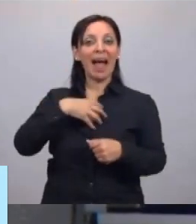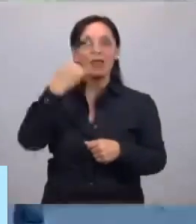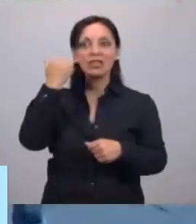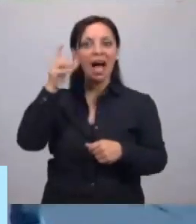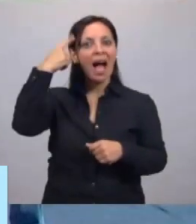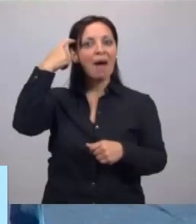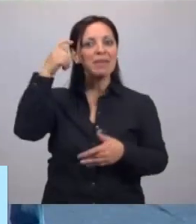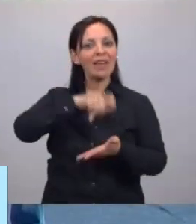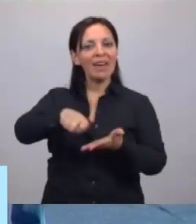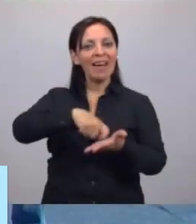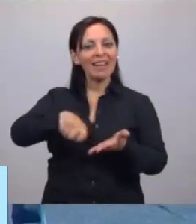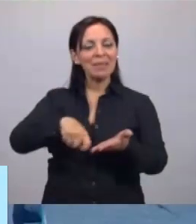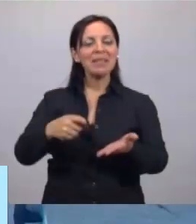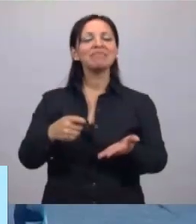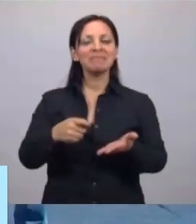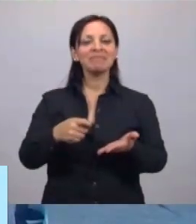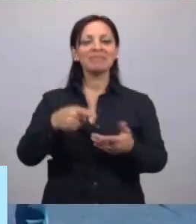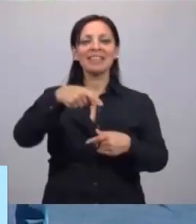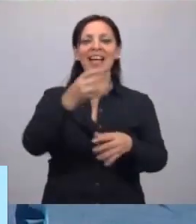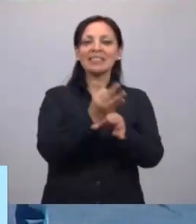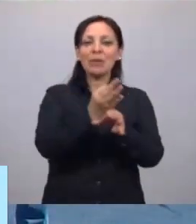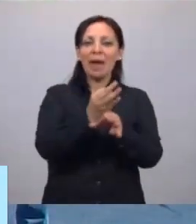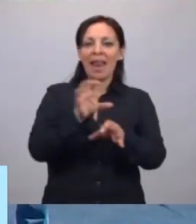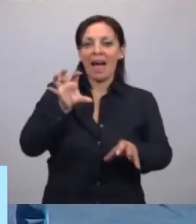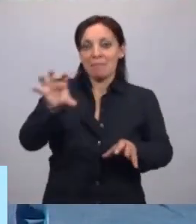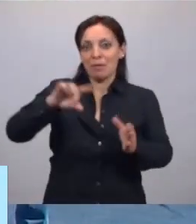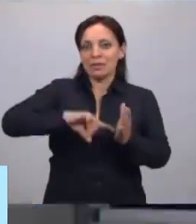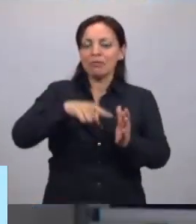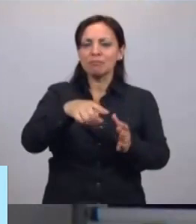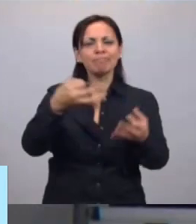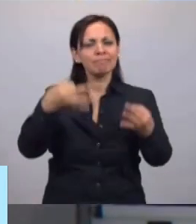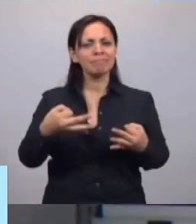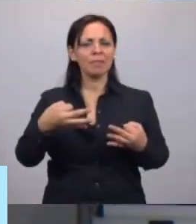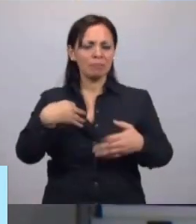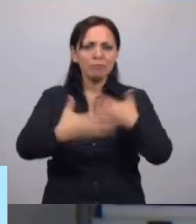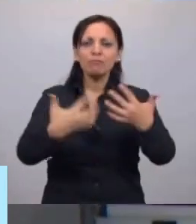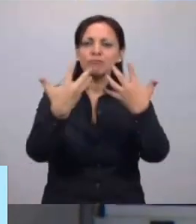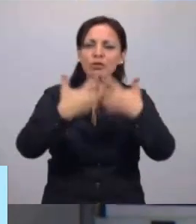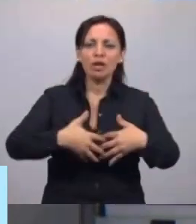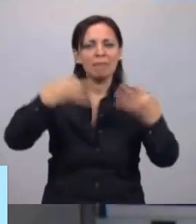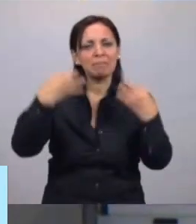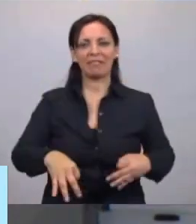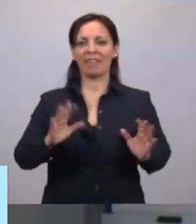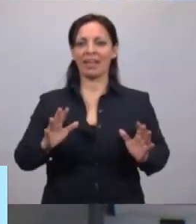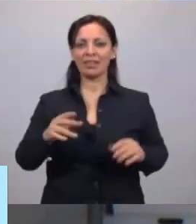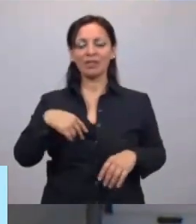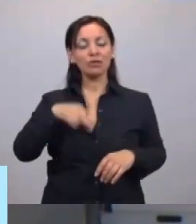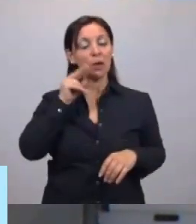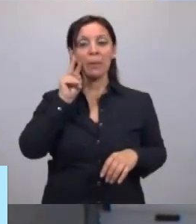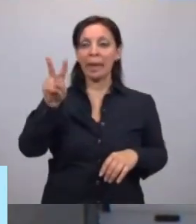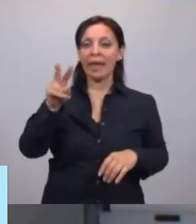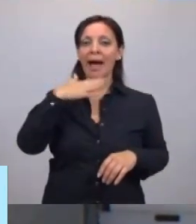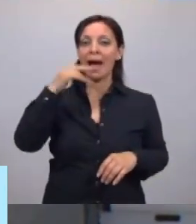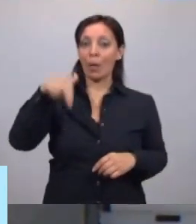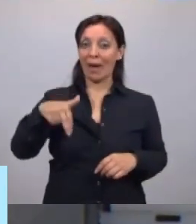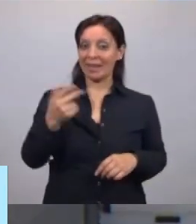que la escuela la escuela bonaerense funciona y funciona de esta manera miren escucharlo recién a Juan